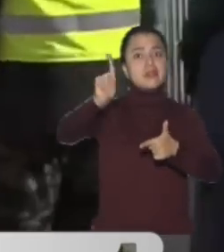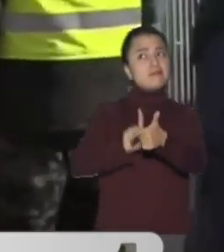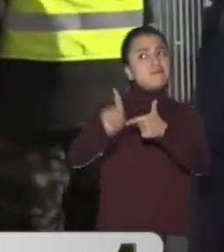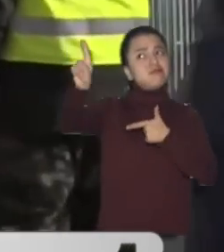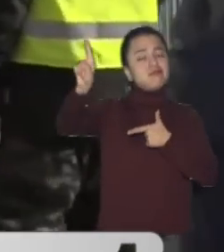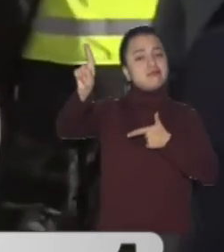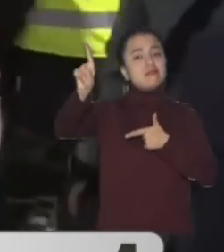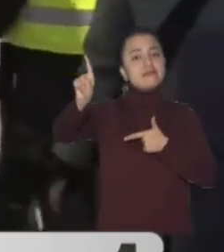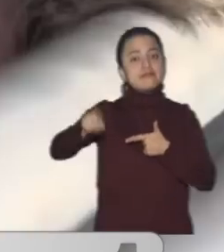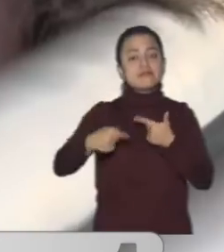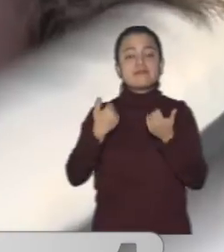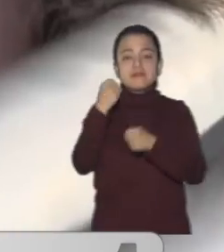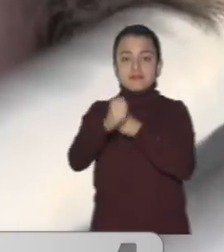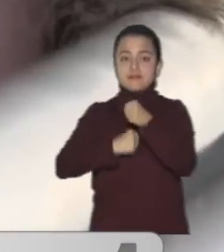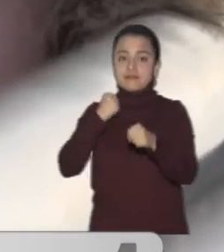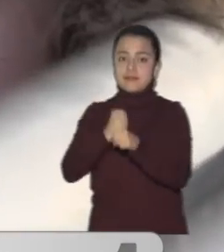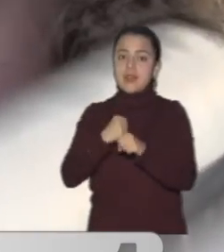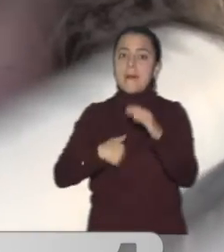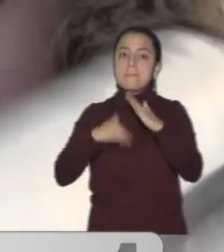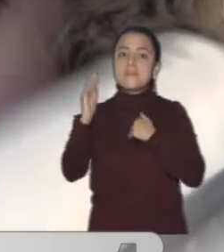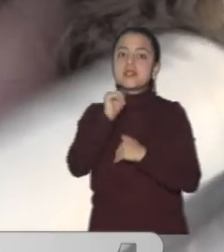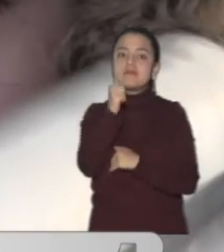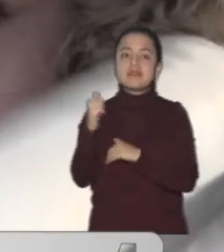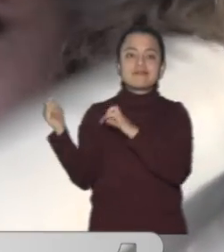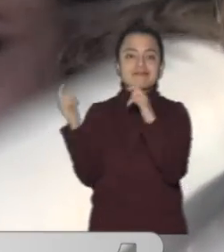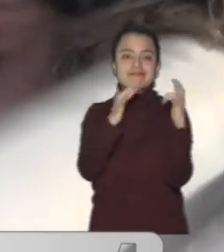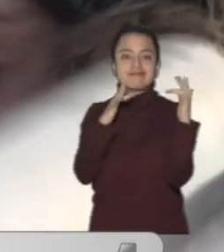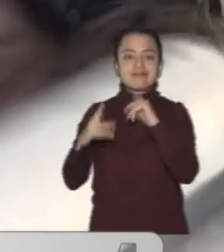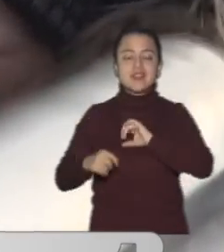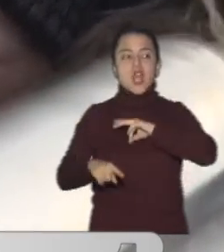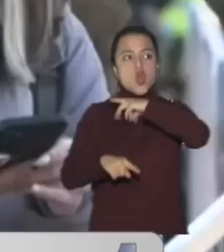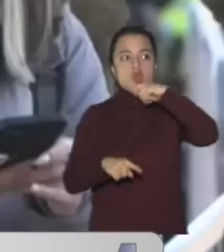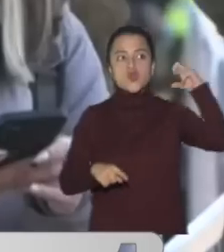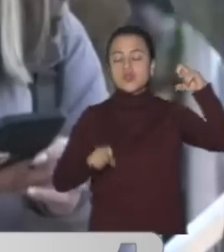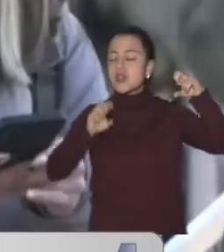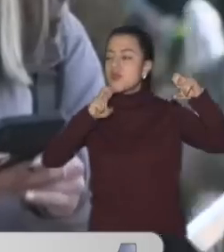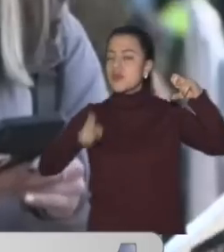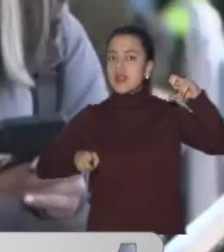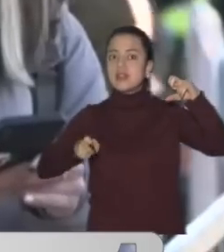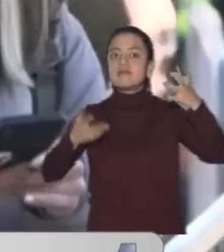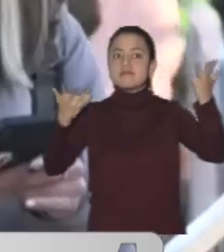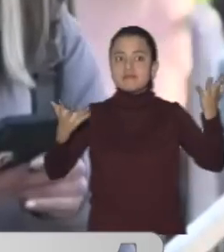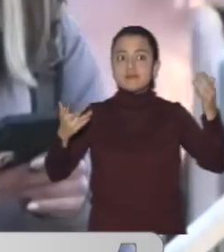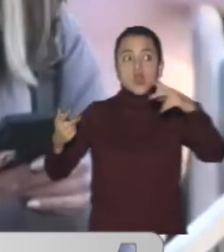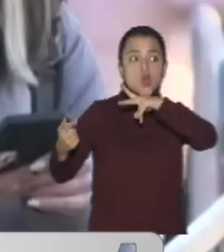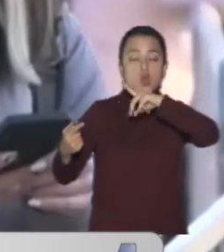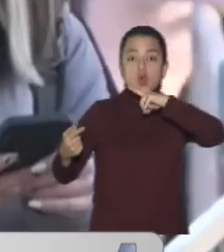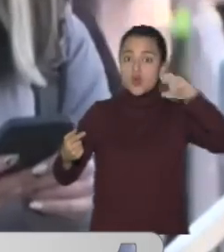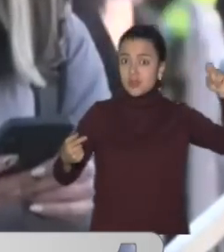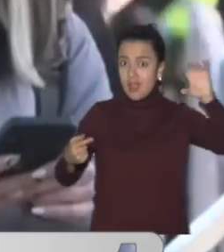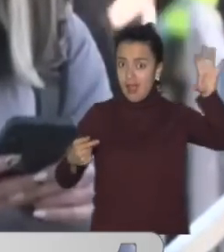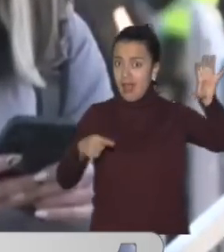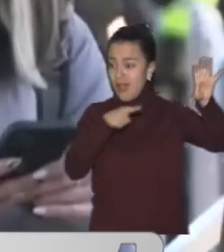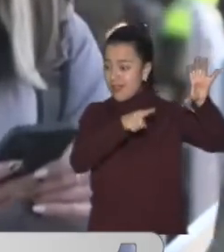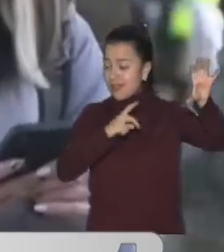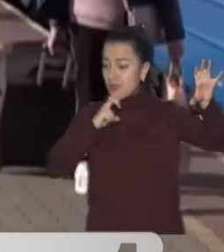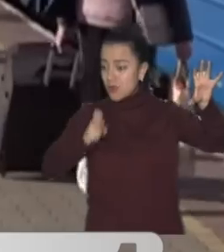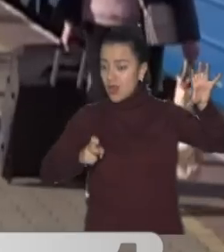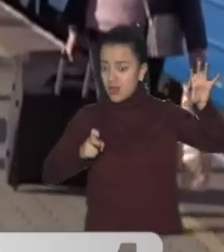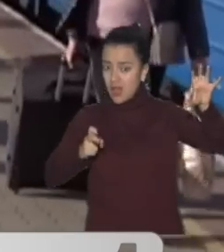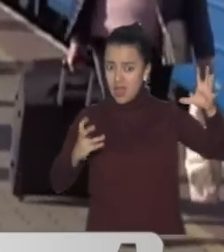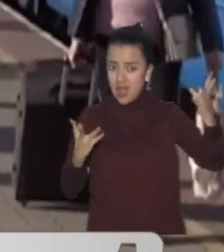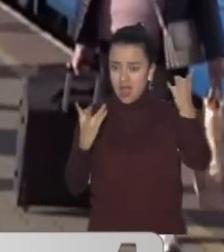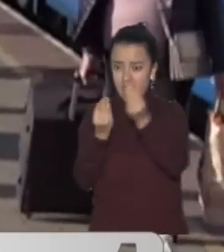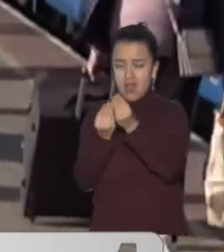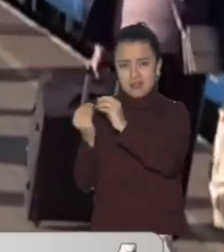nuevo récord este año a causa de la guerra en Ucrania, debido a que desde que empezó la invasión rusa el pasado 28 de febrero, más de 8